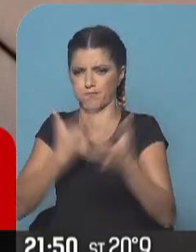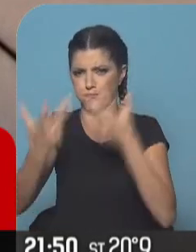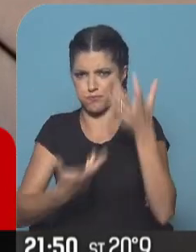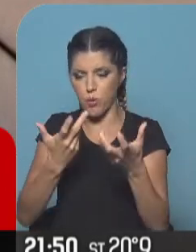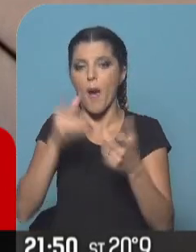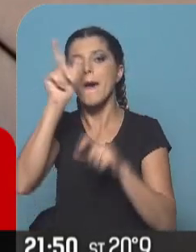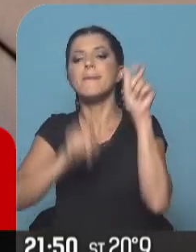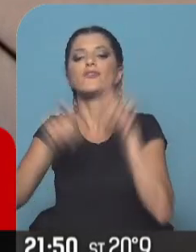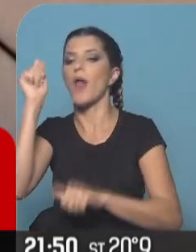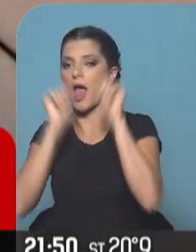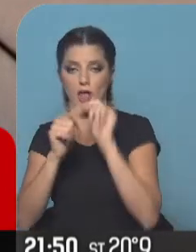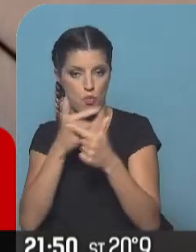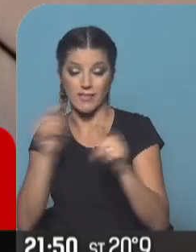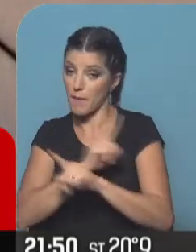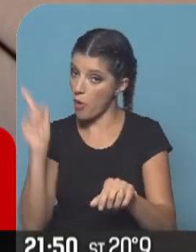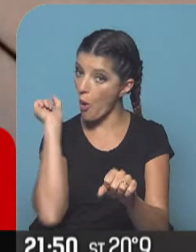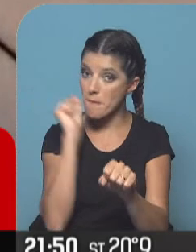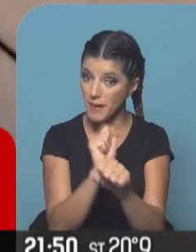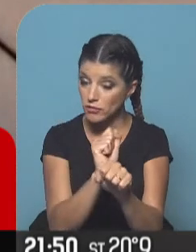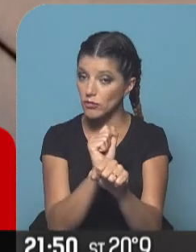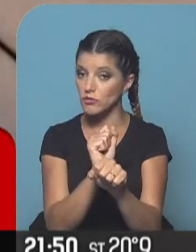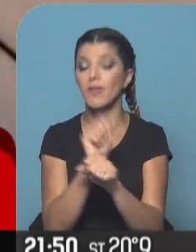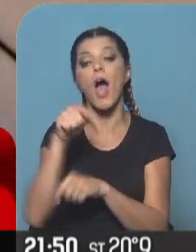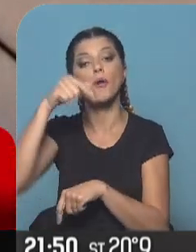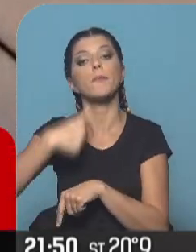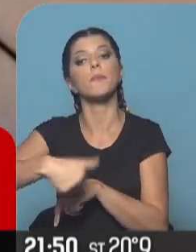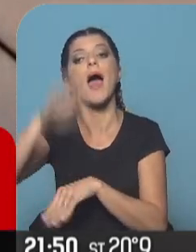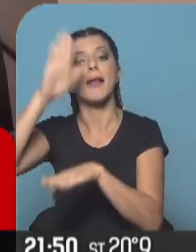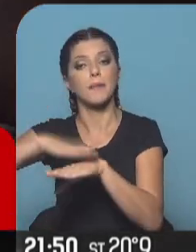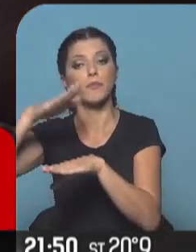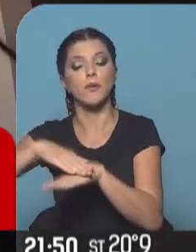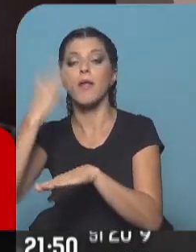hay heridos y tampoco detenidos. Esto está a cargo de la UFI 1